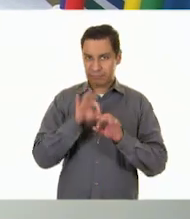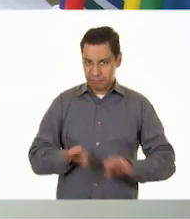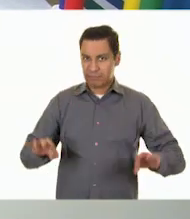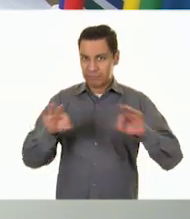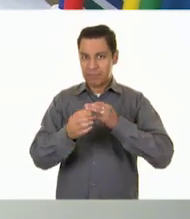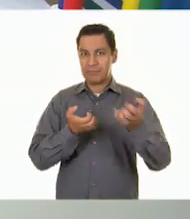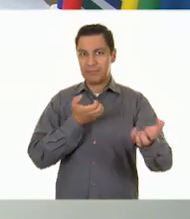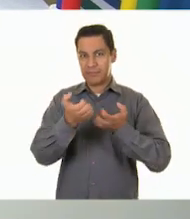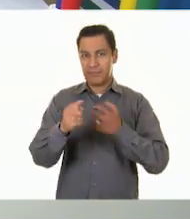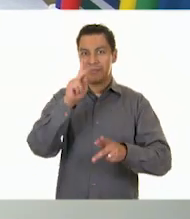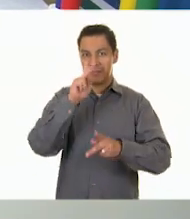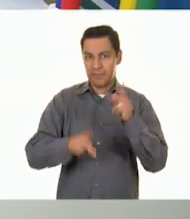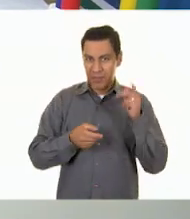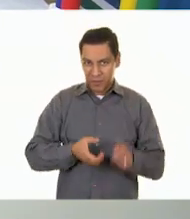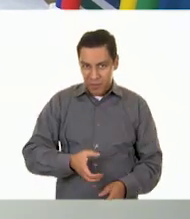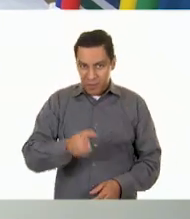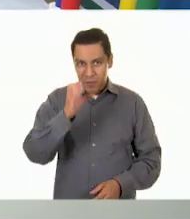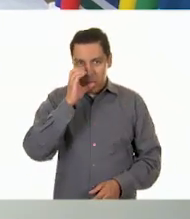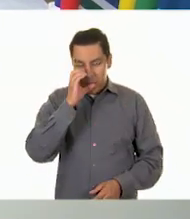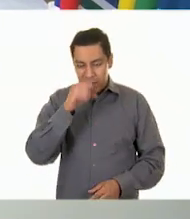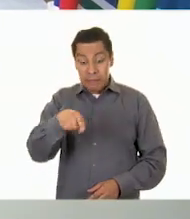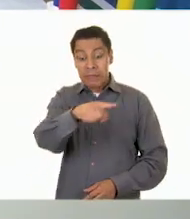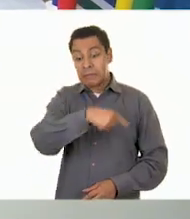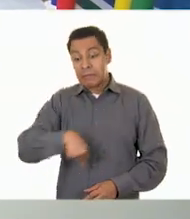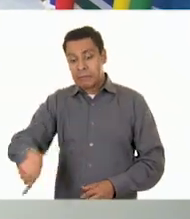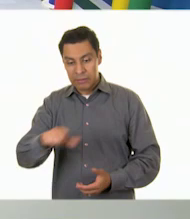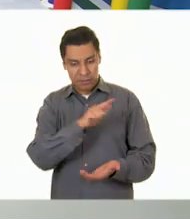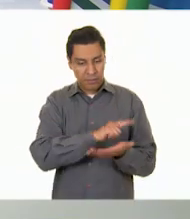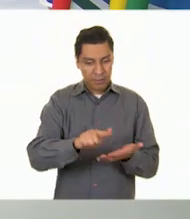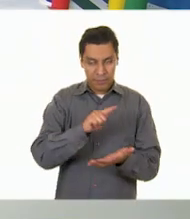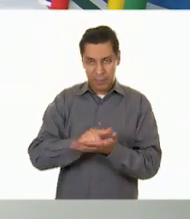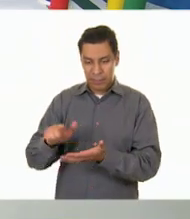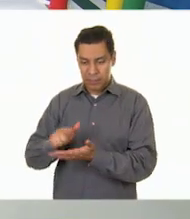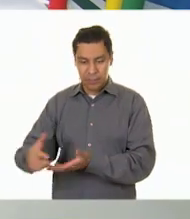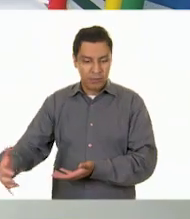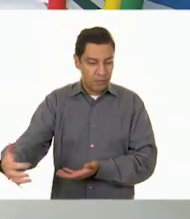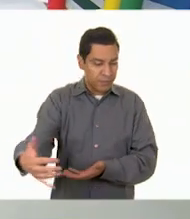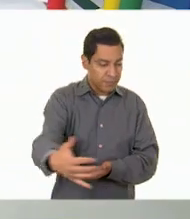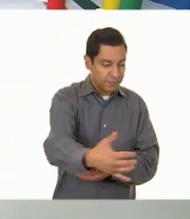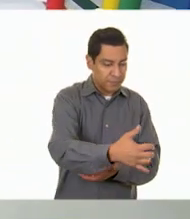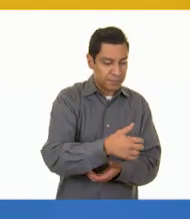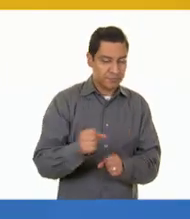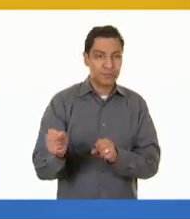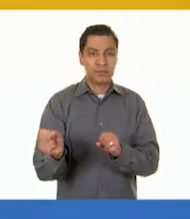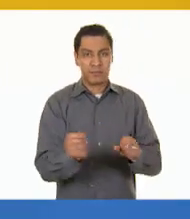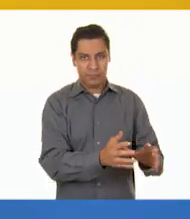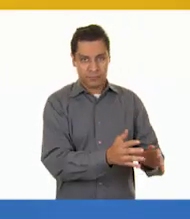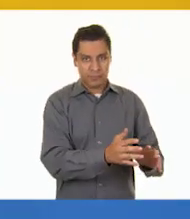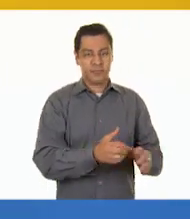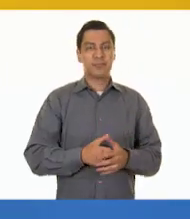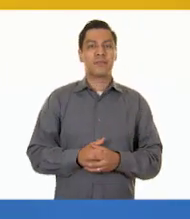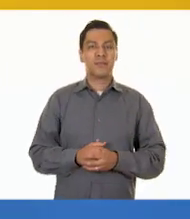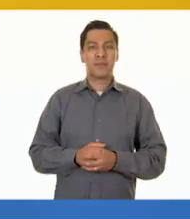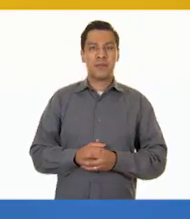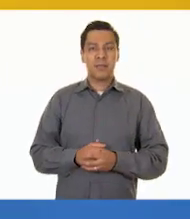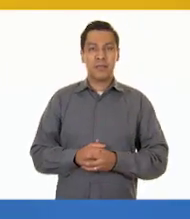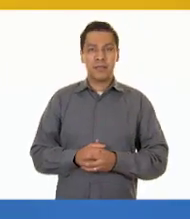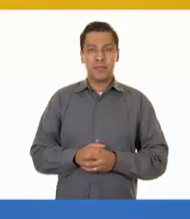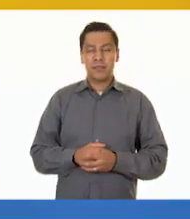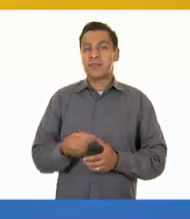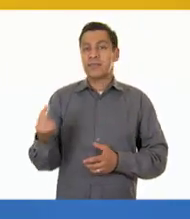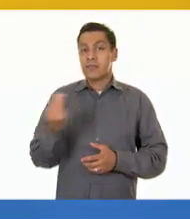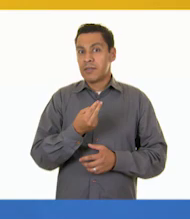mientras yo levanto estas botellas y nosotros vamos a volver a usar pero primero vamos a